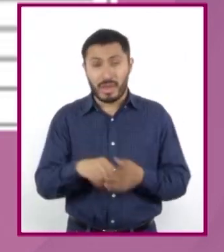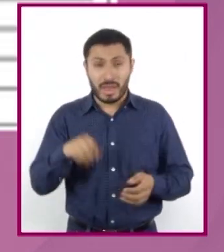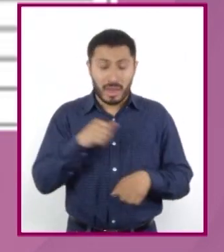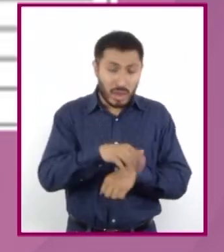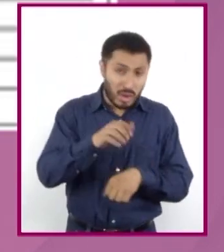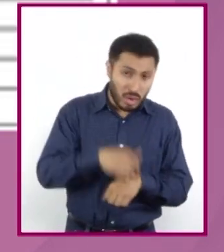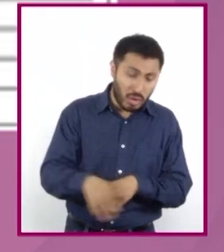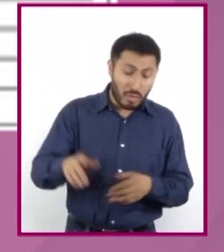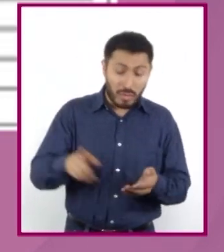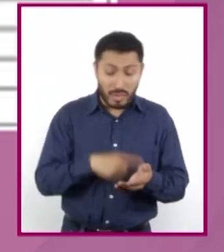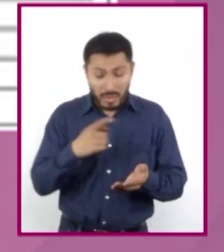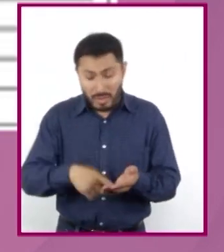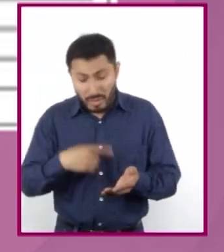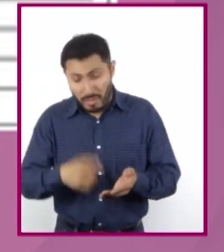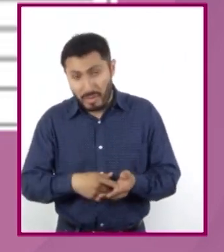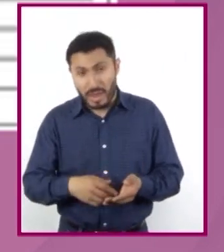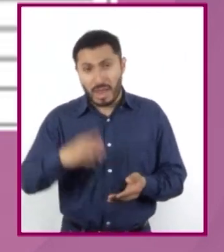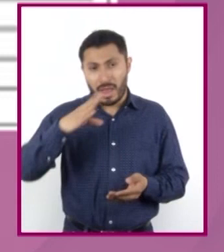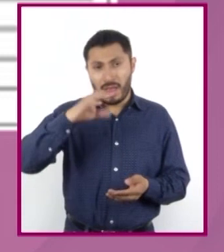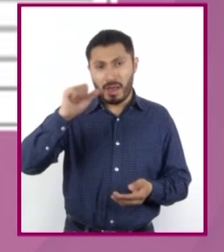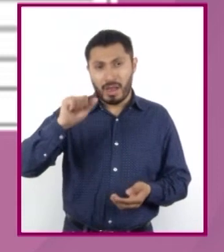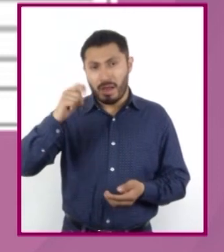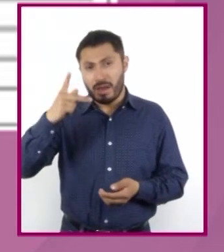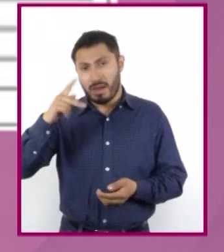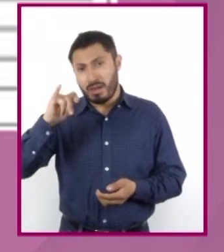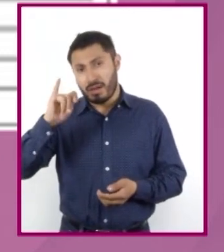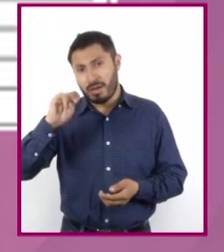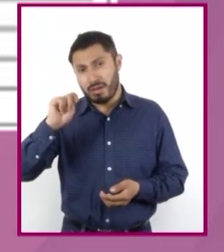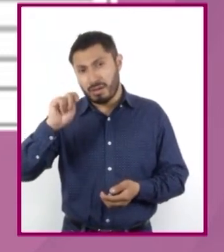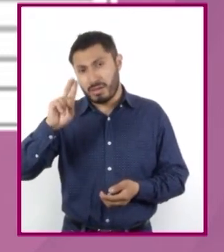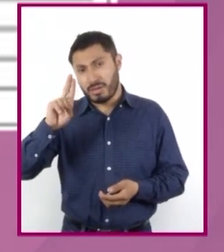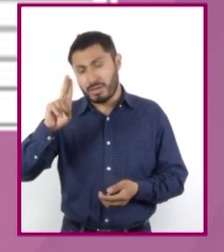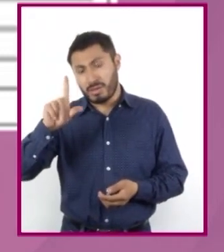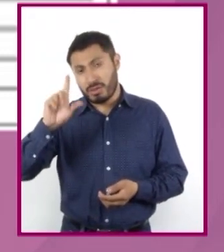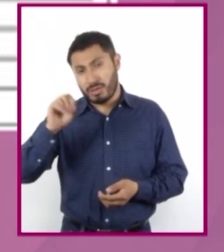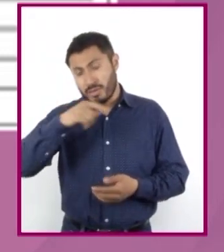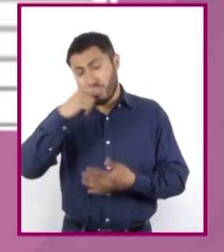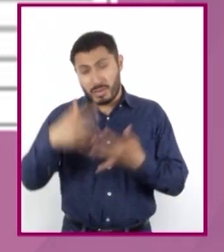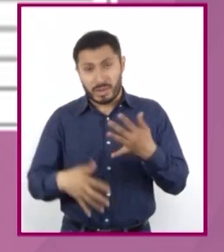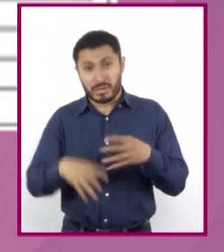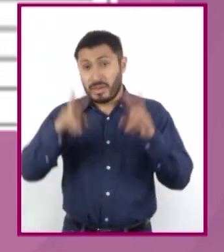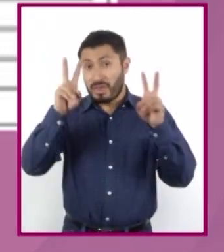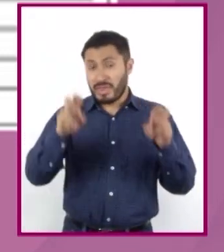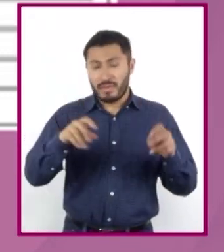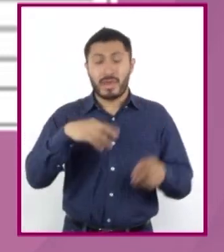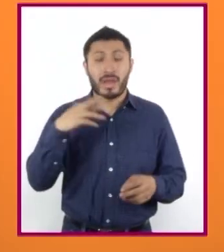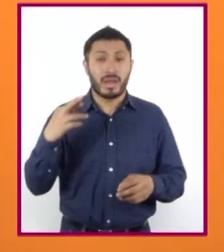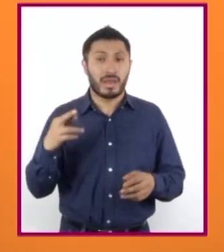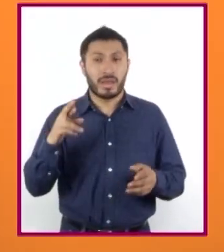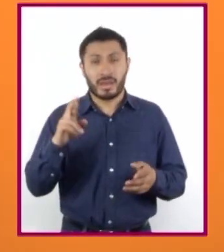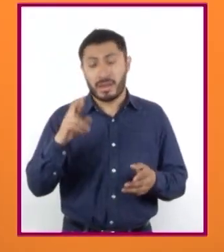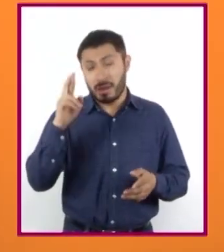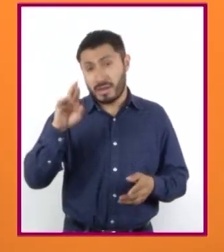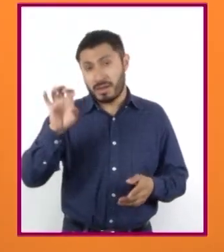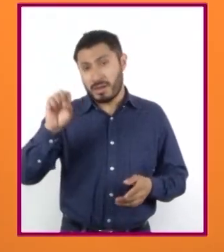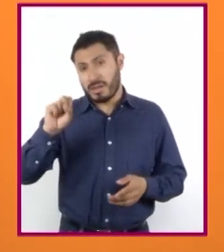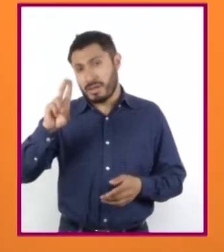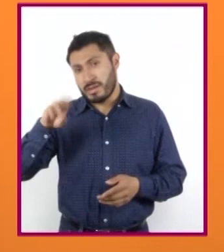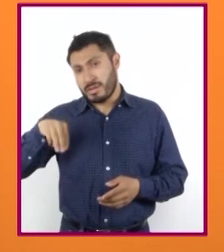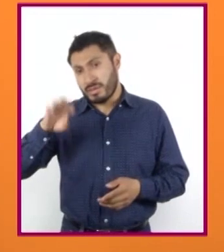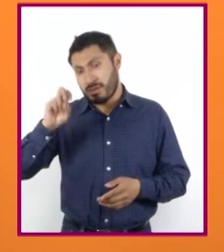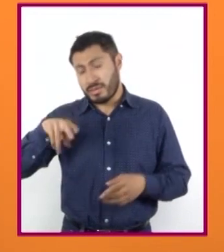sección, capítulo, etc., tema y un breve resumen. Pero